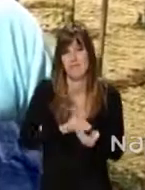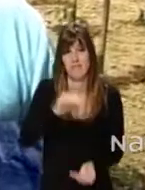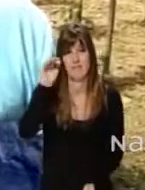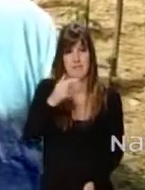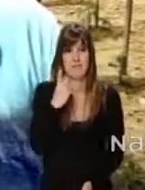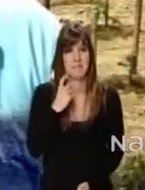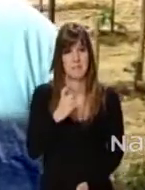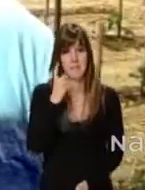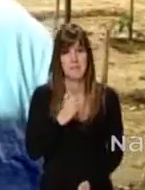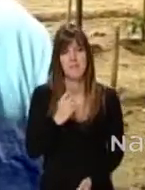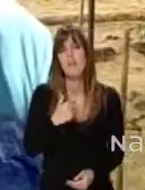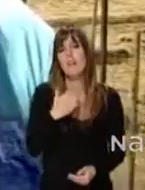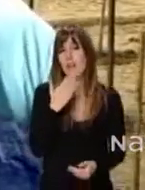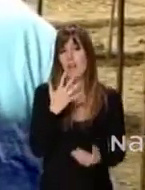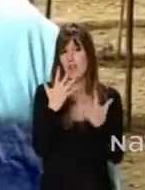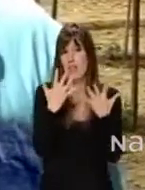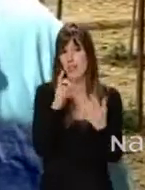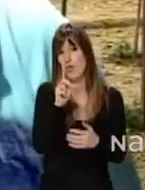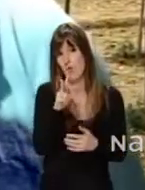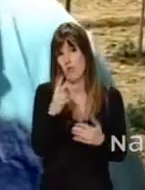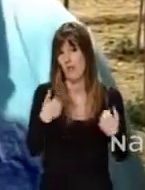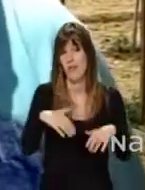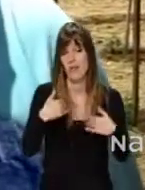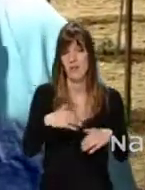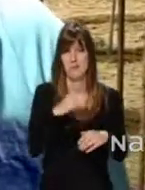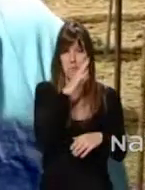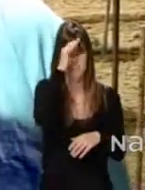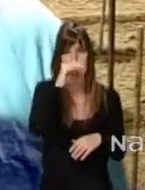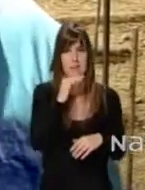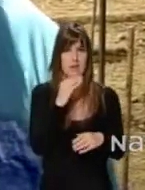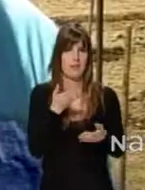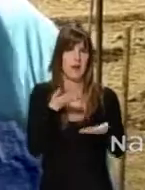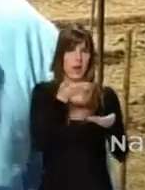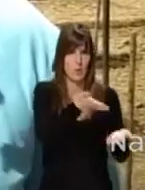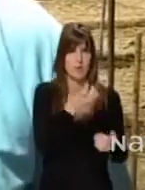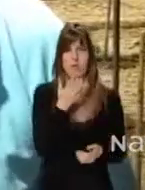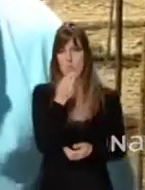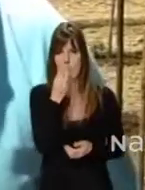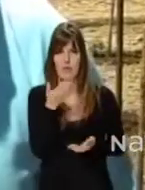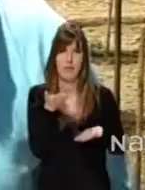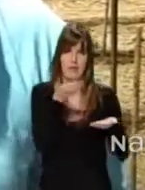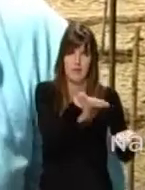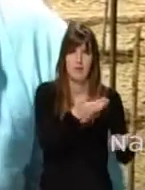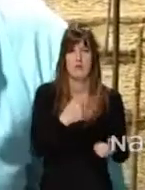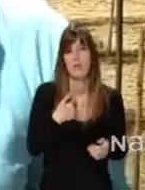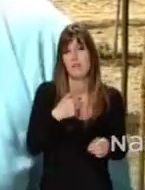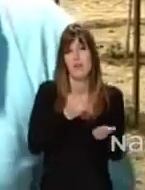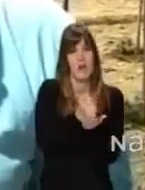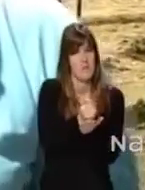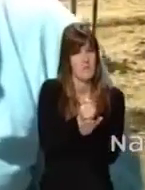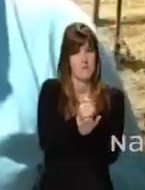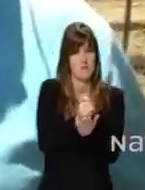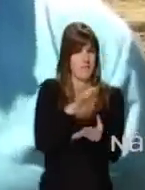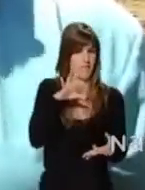crío. Ya yo para los 10 y 11 años ya pues, le ayudaba al padre, le llevaba la comida, he vivido mucho el campo y es una cosa que me